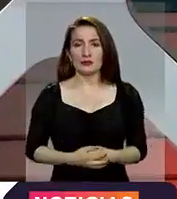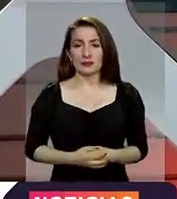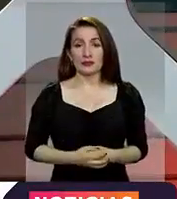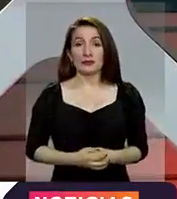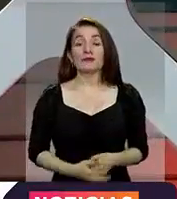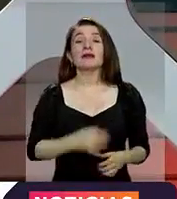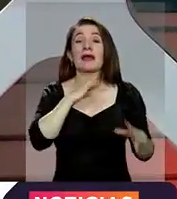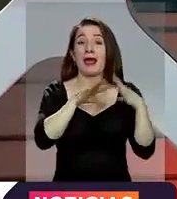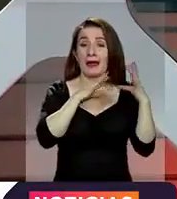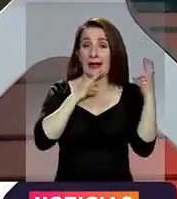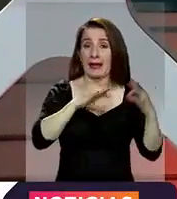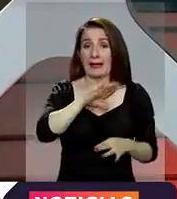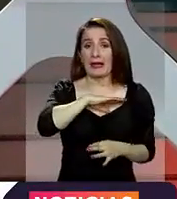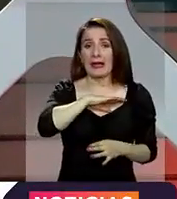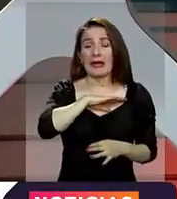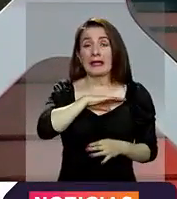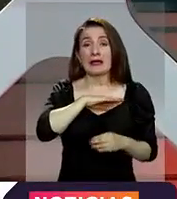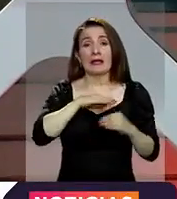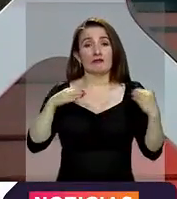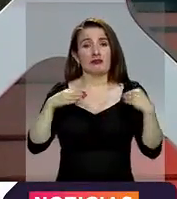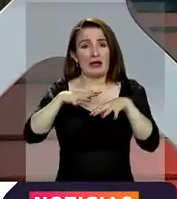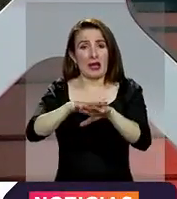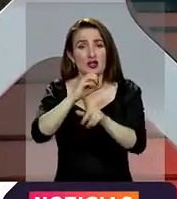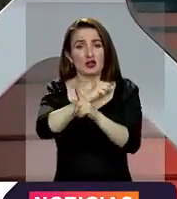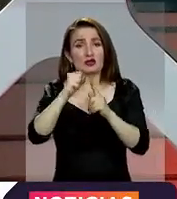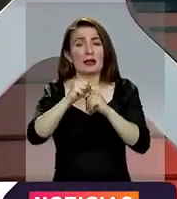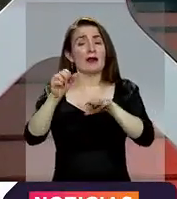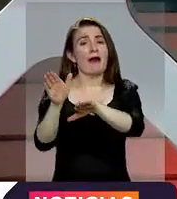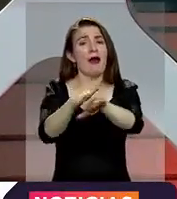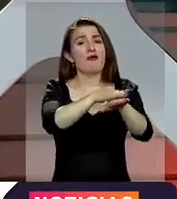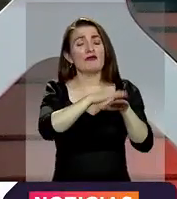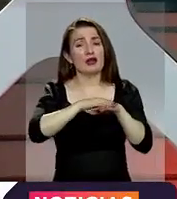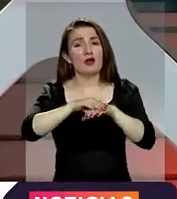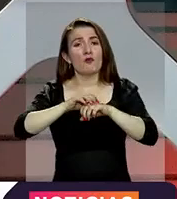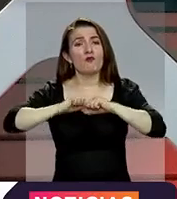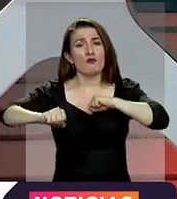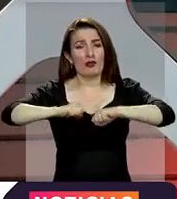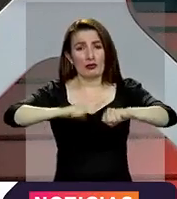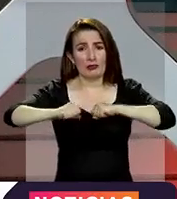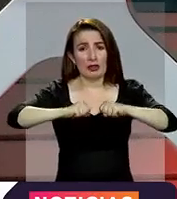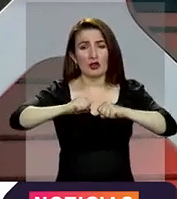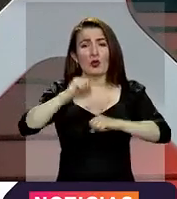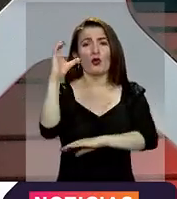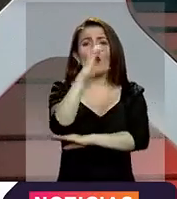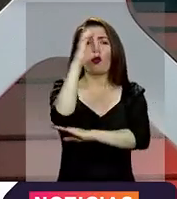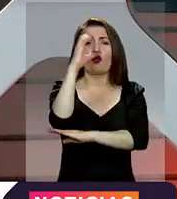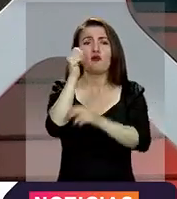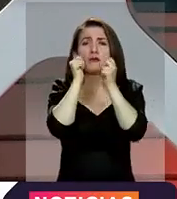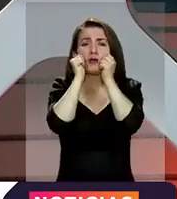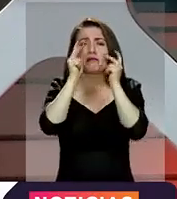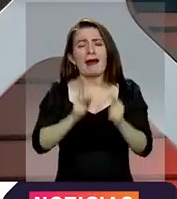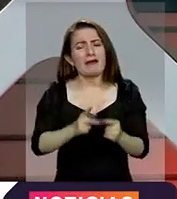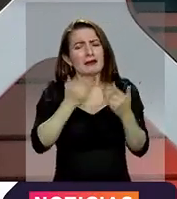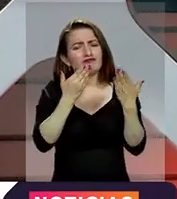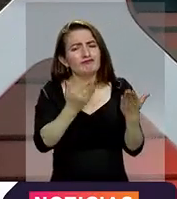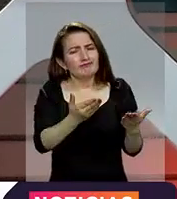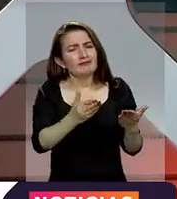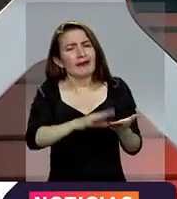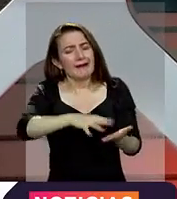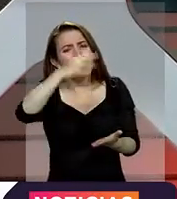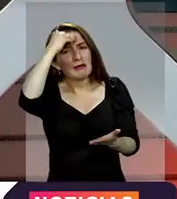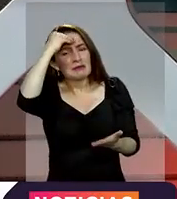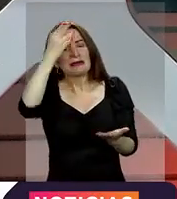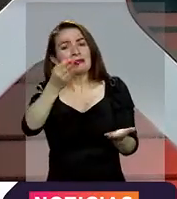La alcaldesa Claudia López, a través de sus redes sociales, invitó al movimiento Colombia Humana a recapacitar. La mandataria señaló